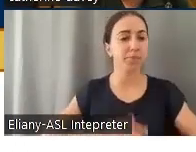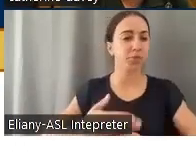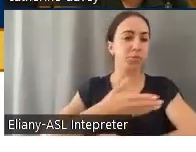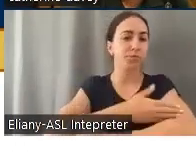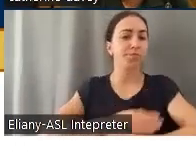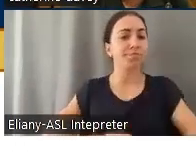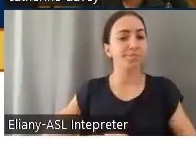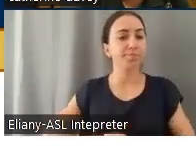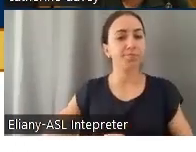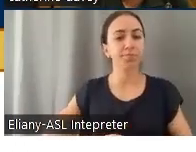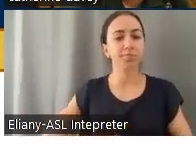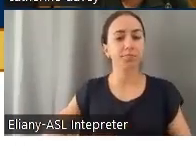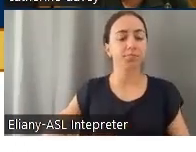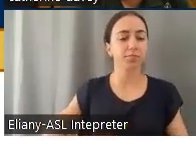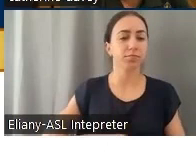Bien,